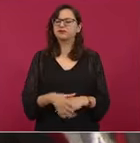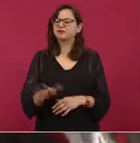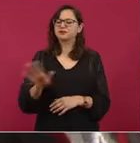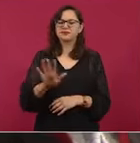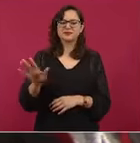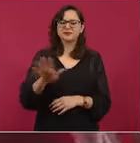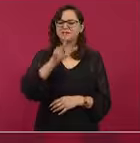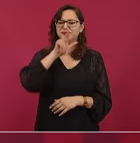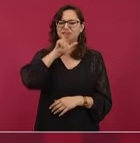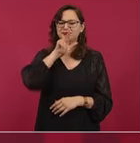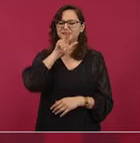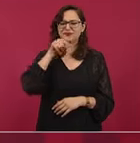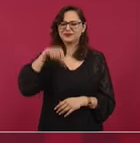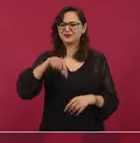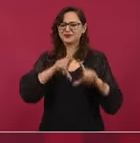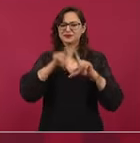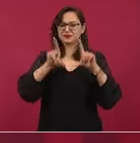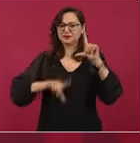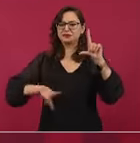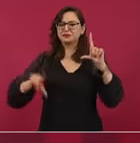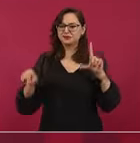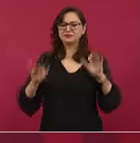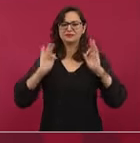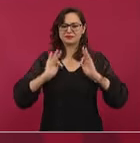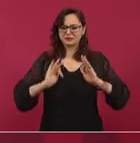con tranquilidad, con paz.